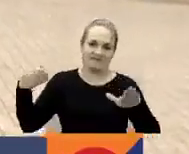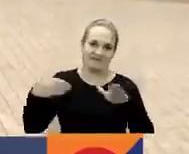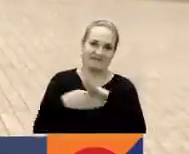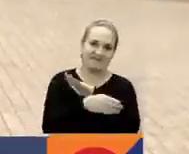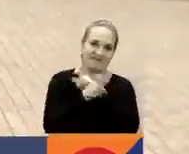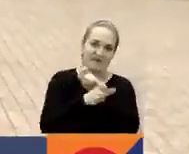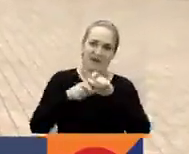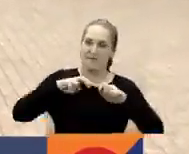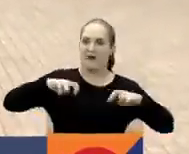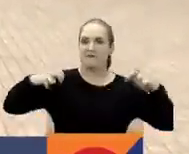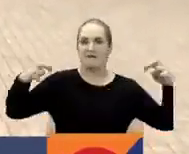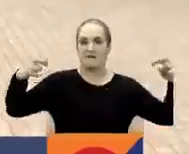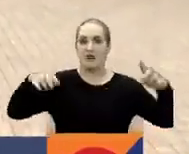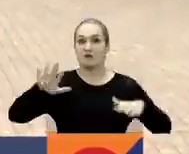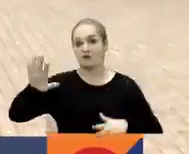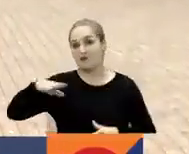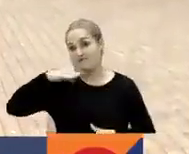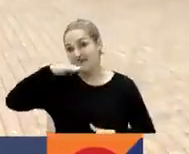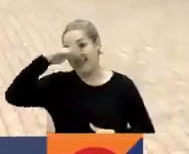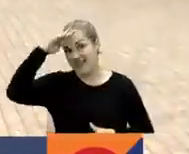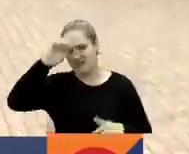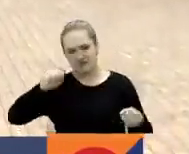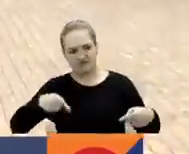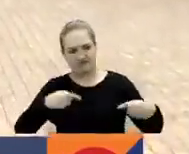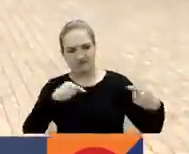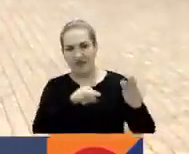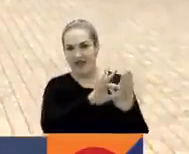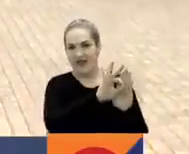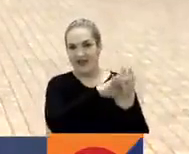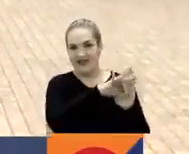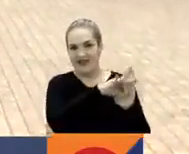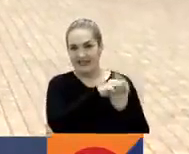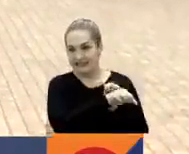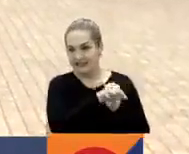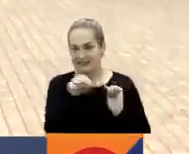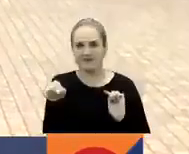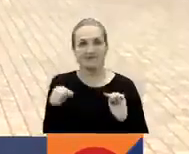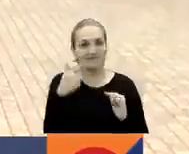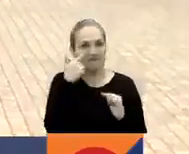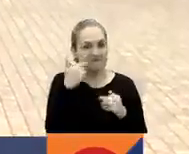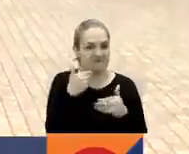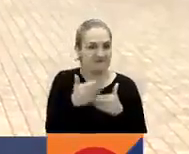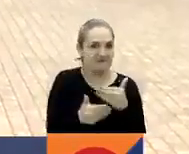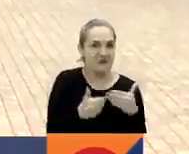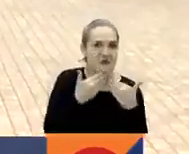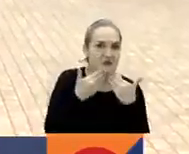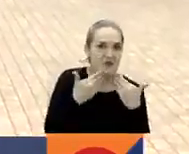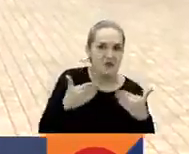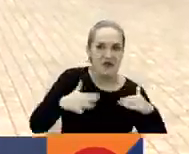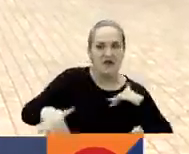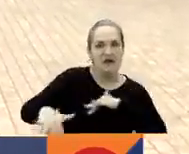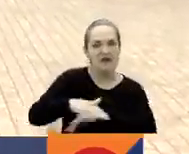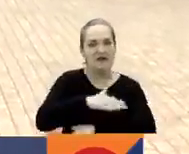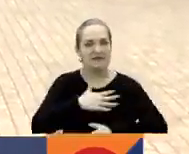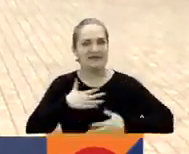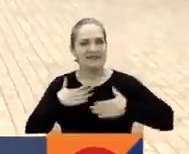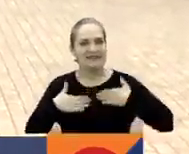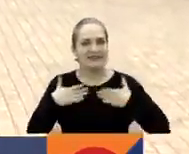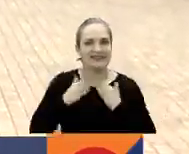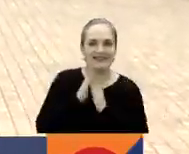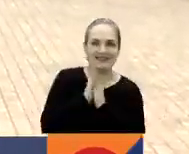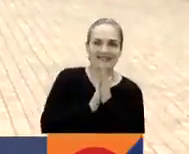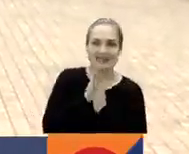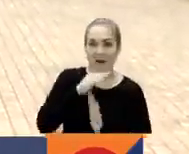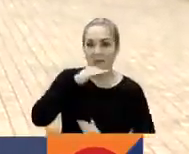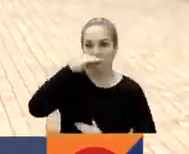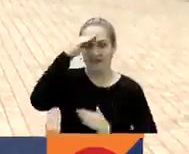Medellín y las Águilas Doradas. Nosotros por supuesto estaremos atentos al desarrollo de esta información y al ambiente que se genera hoy desde la ciudad de Medellín